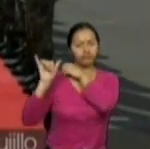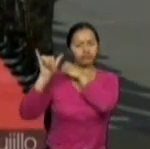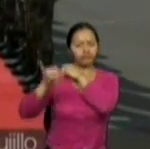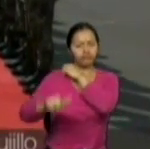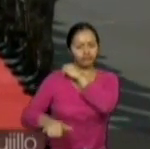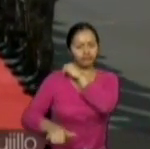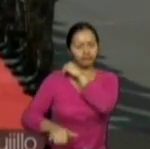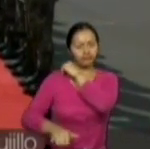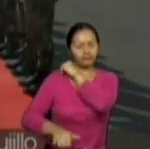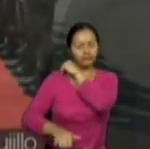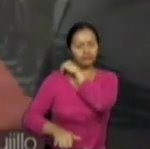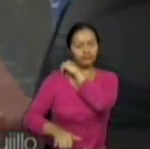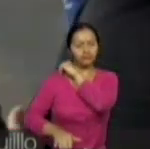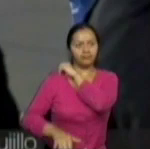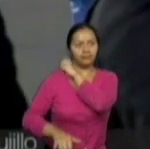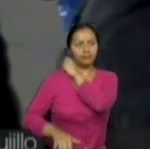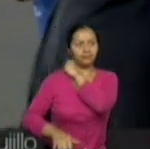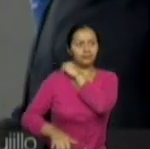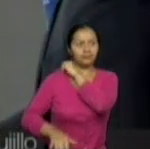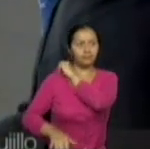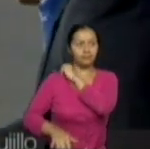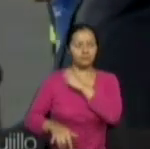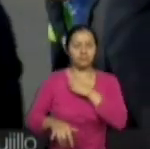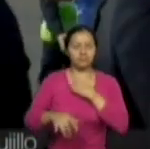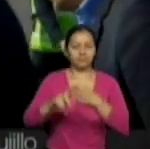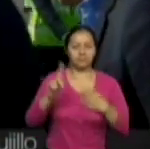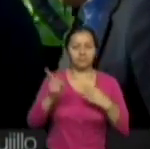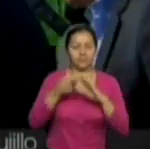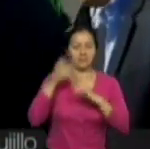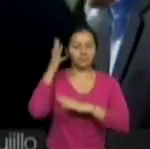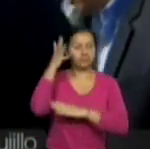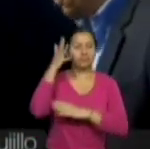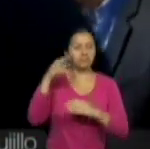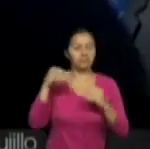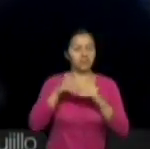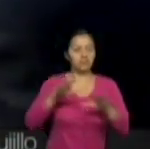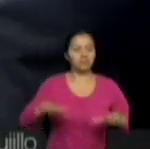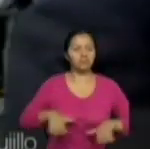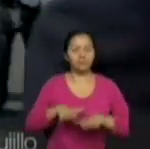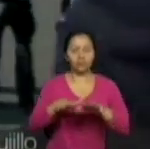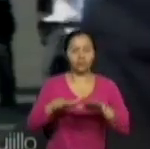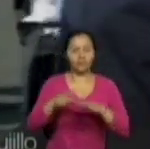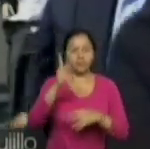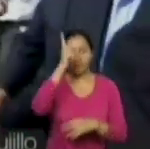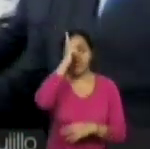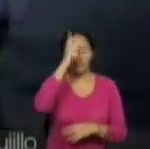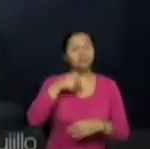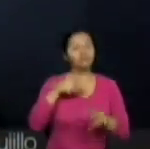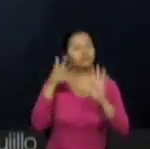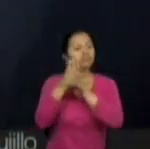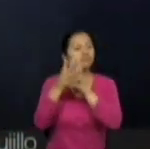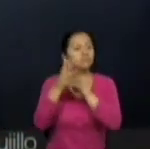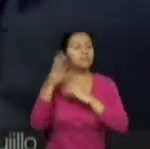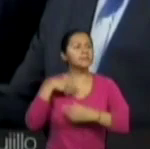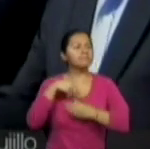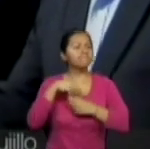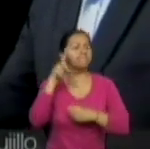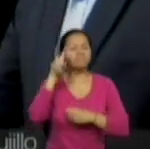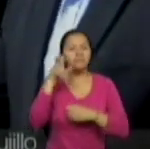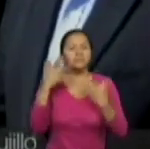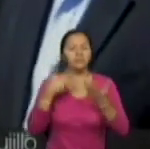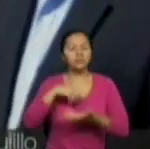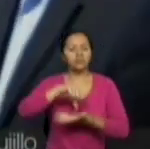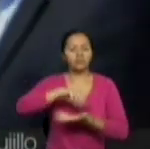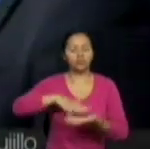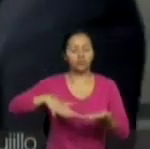ya a dar sus primeras declaraciones ya en suelo peruano. Para contarles un poco más de esta